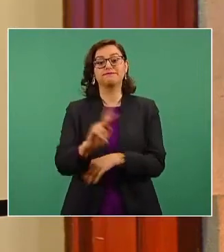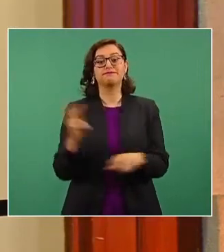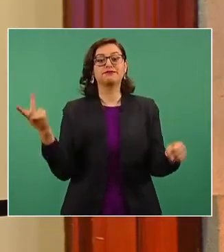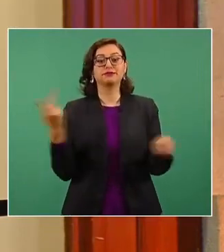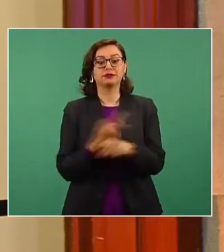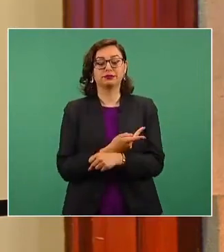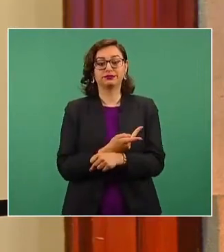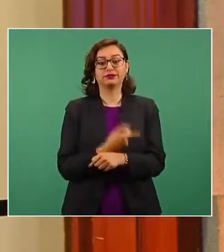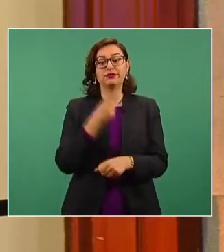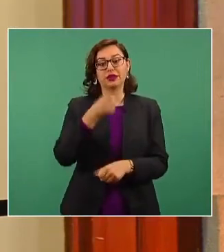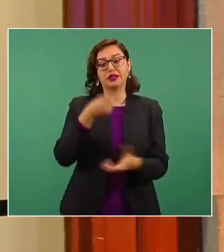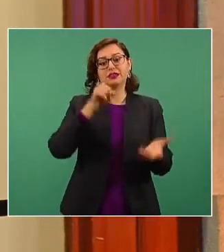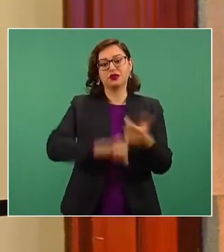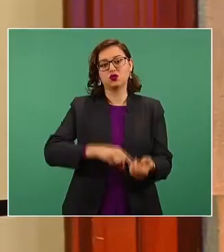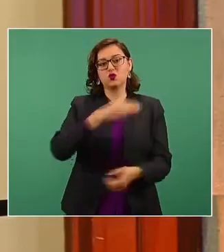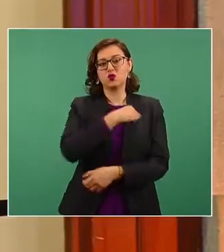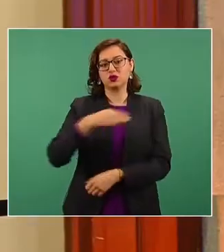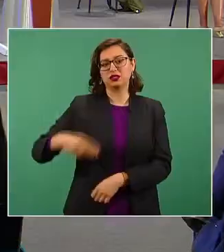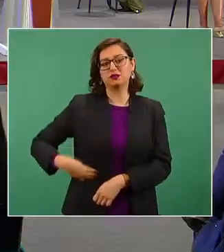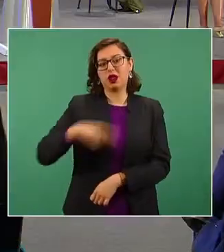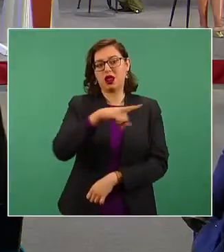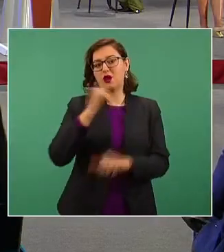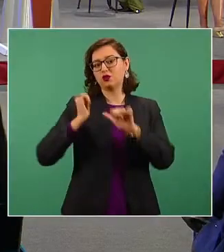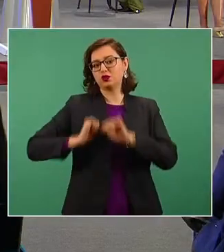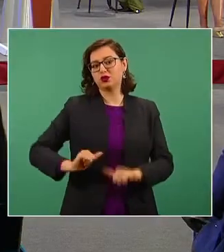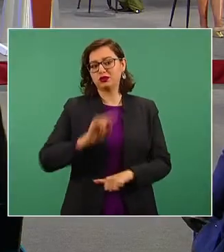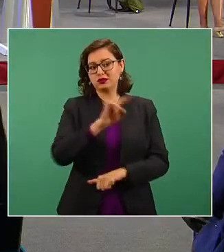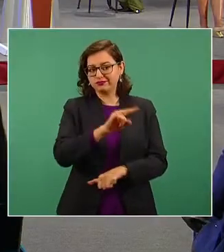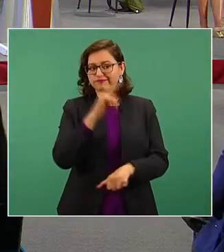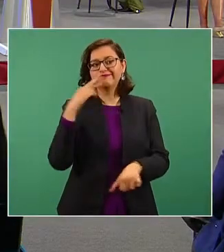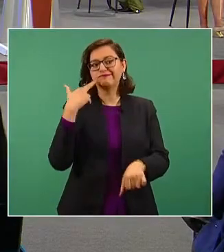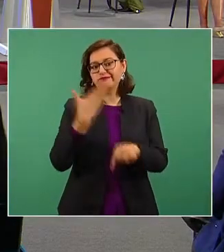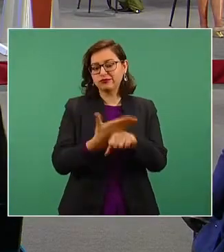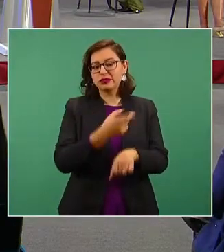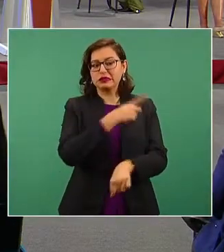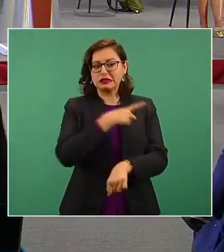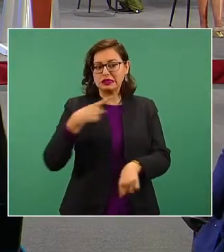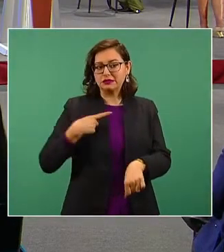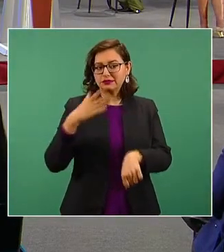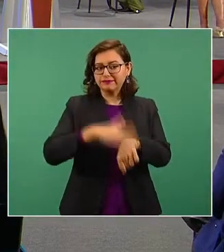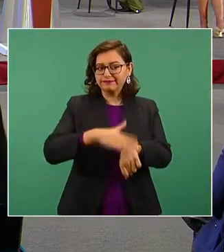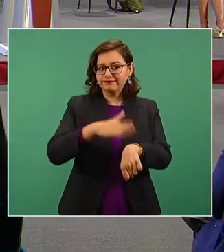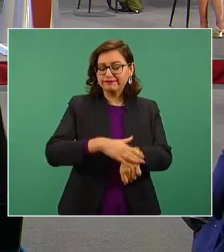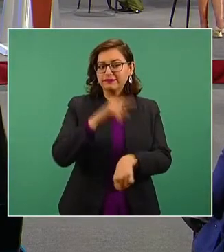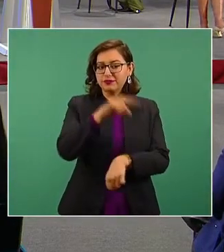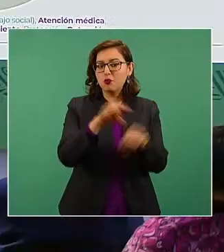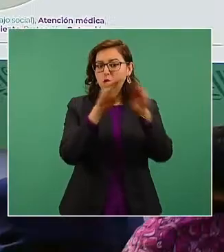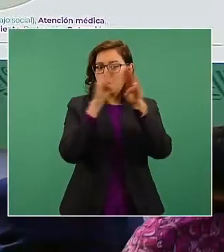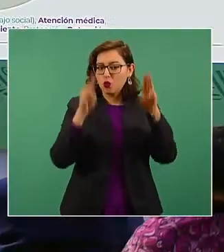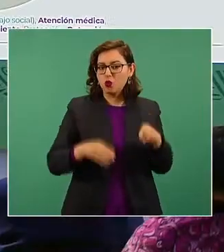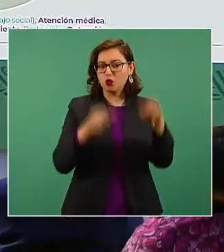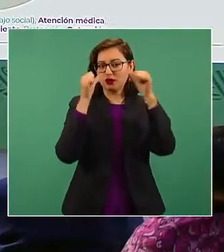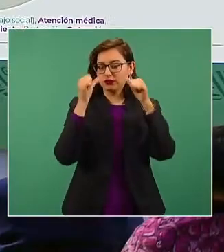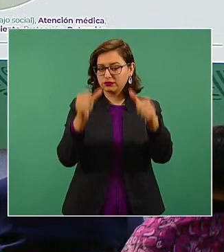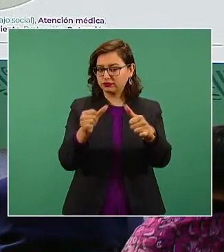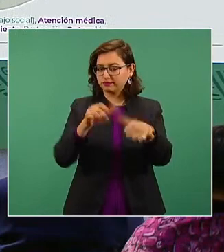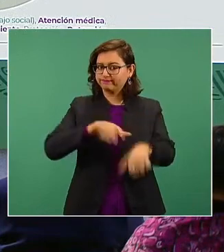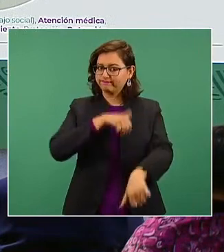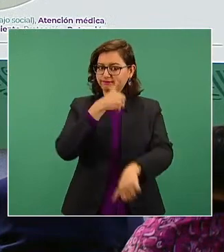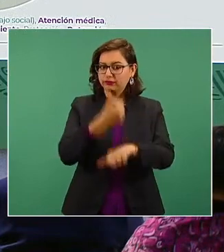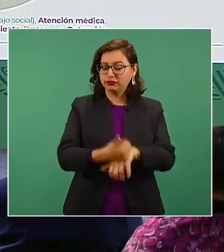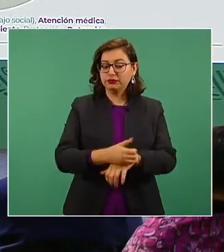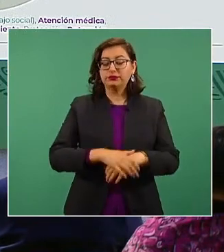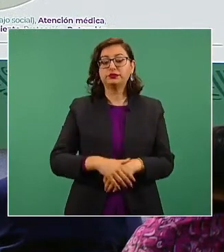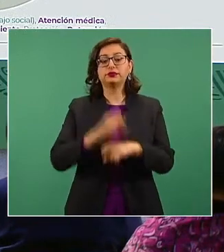responsabilidad de las autoridades municipales y estamos trabajando con ellos para fortalecer esta área. Y señalar que en